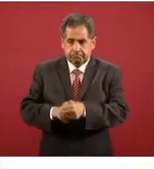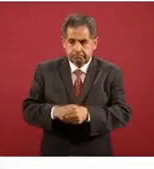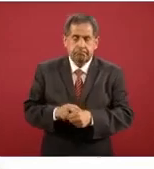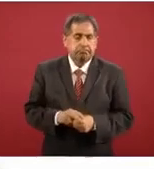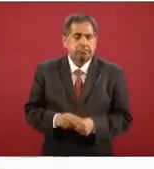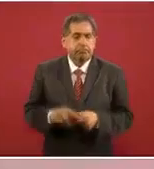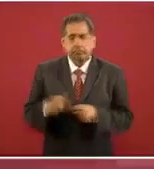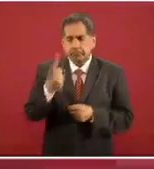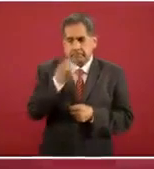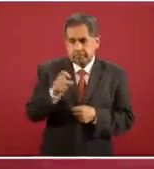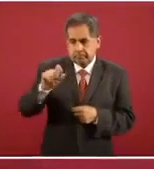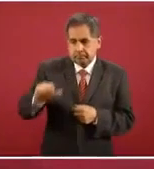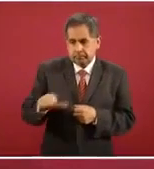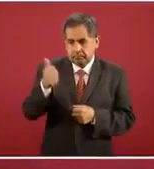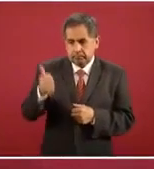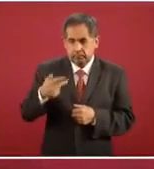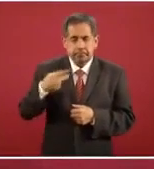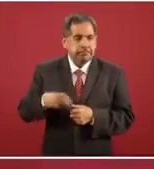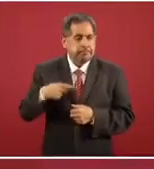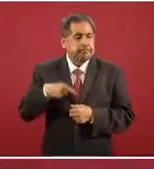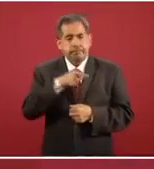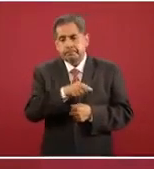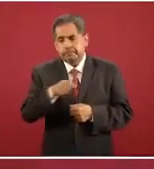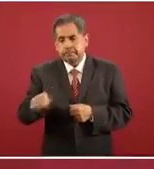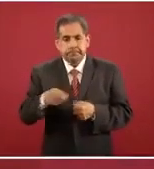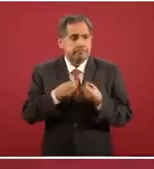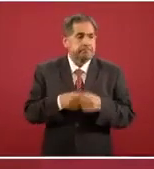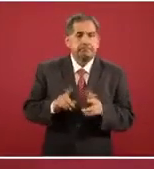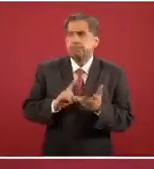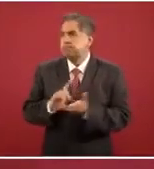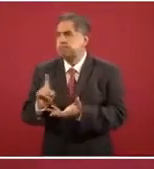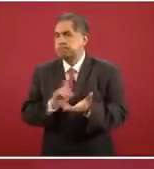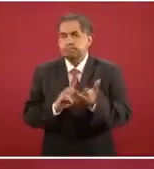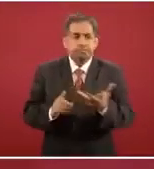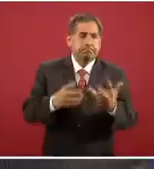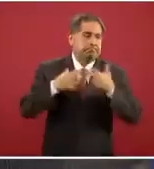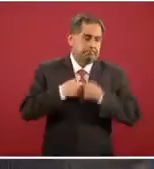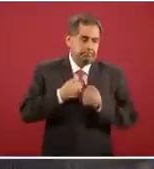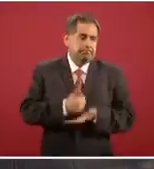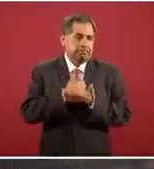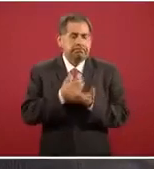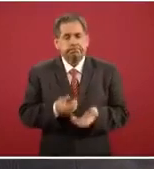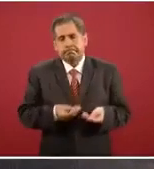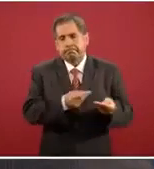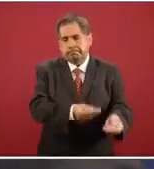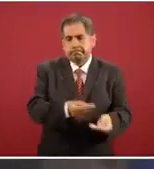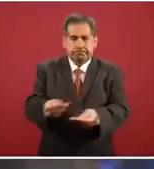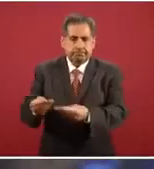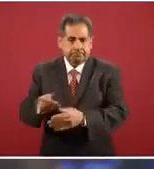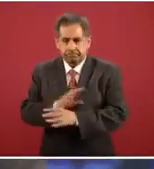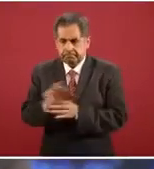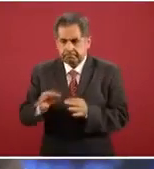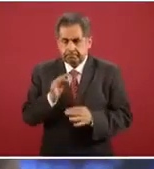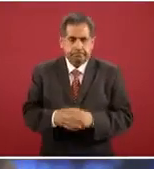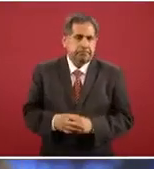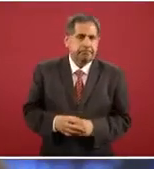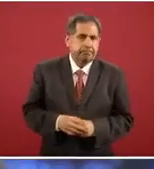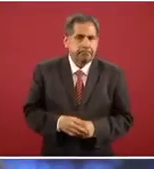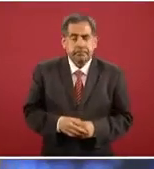111 personas que resultaron extraviadas y que fueron localizadas con éxito se han